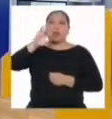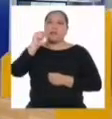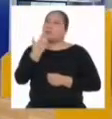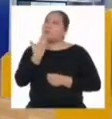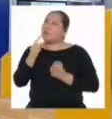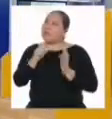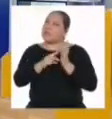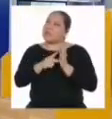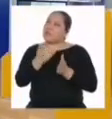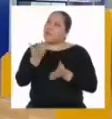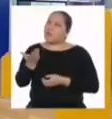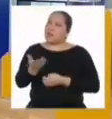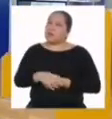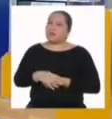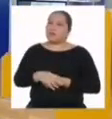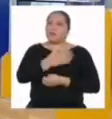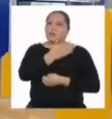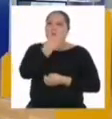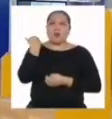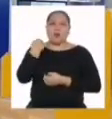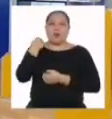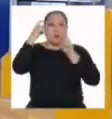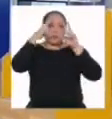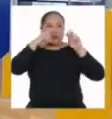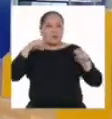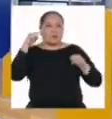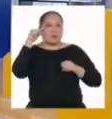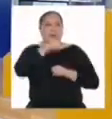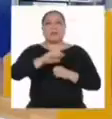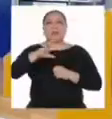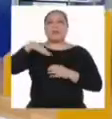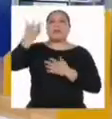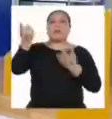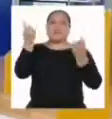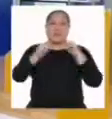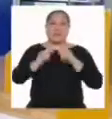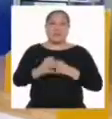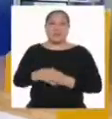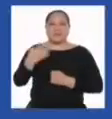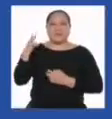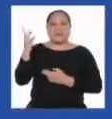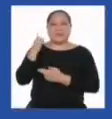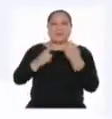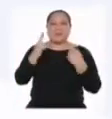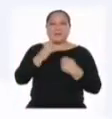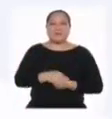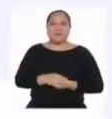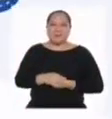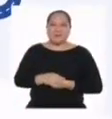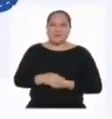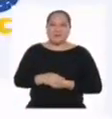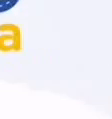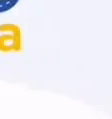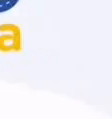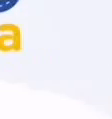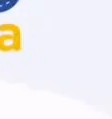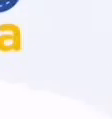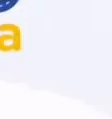Ecoeficiencia, ¿qué será? Mejor lo averiguamos en el siguiente bloque. ¡Ya volvemos!